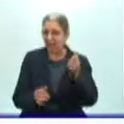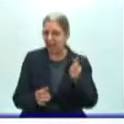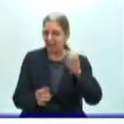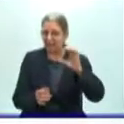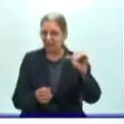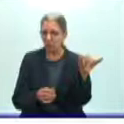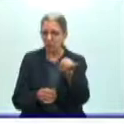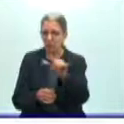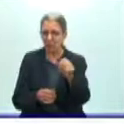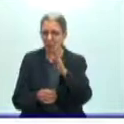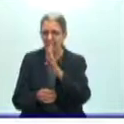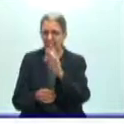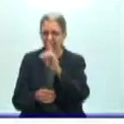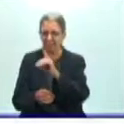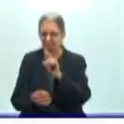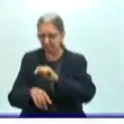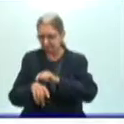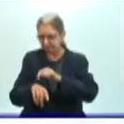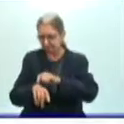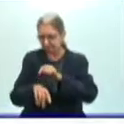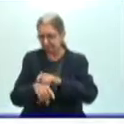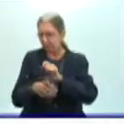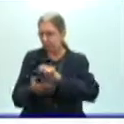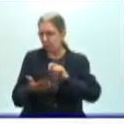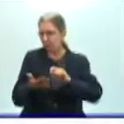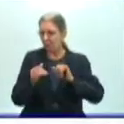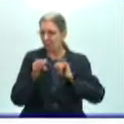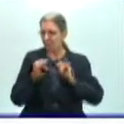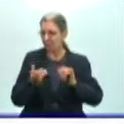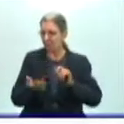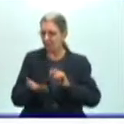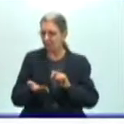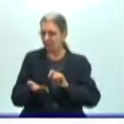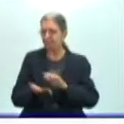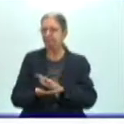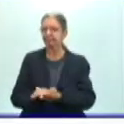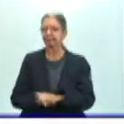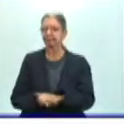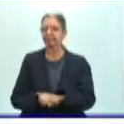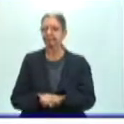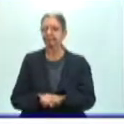un tiempo para que copies esta información.